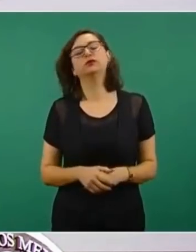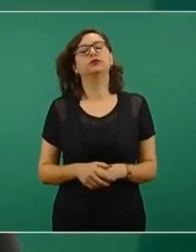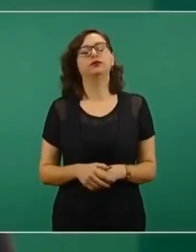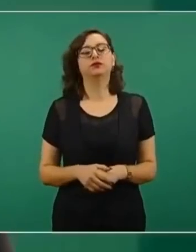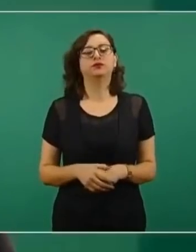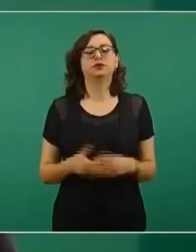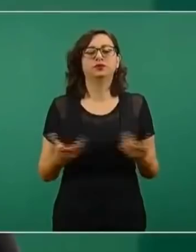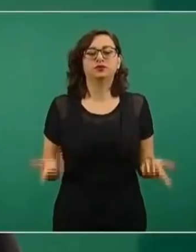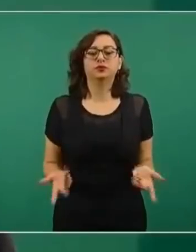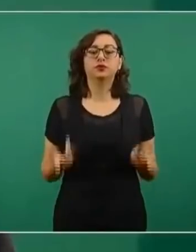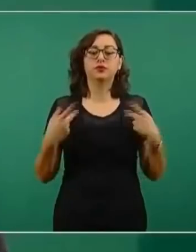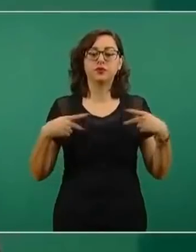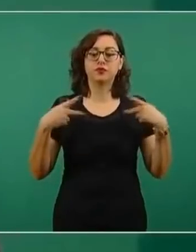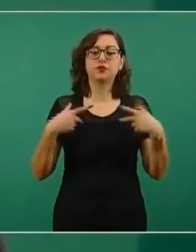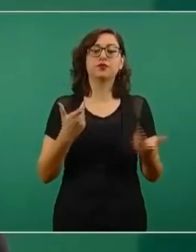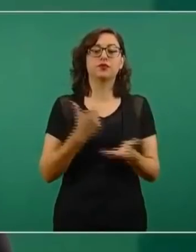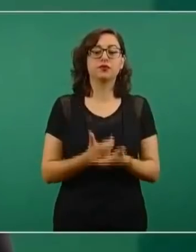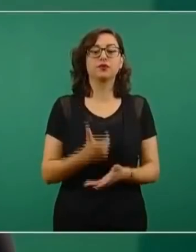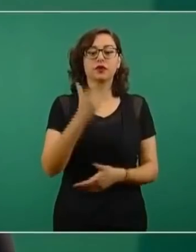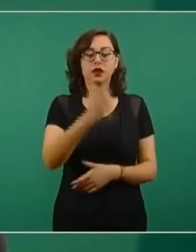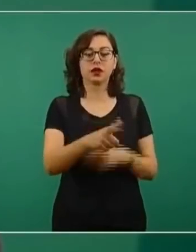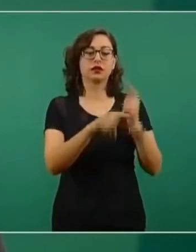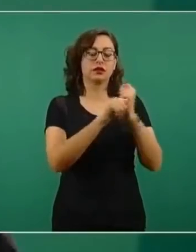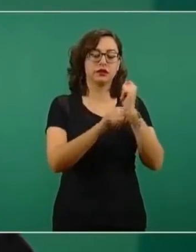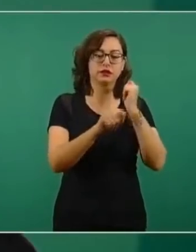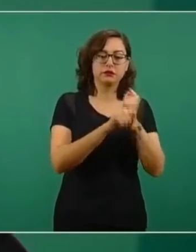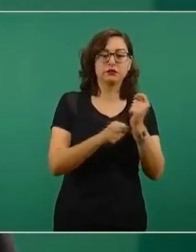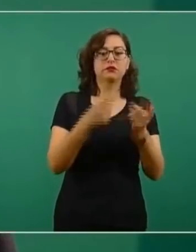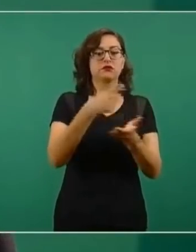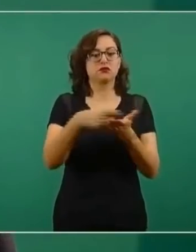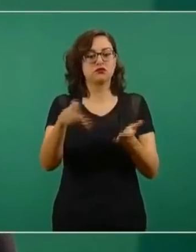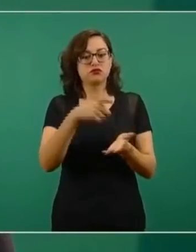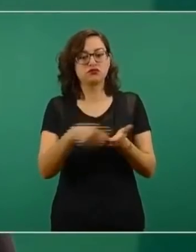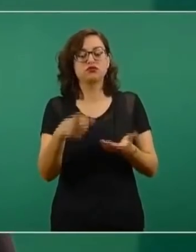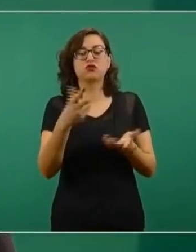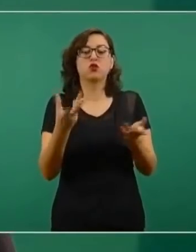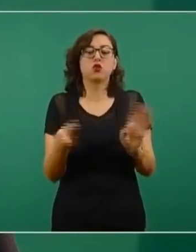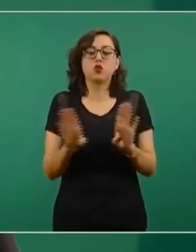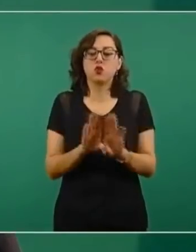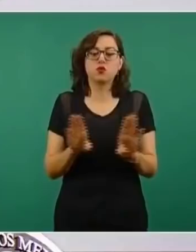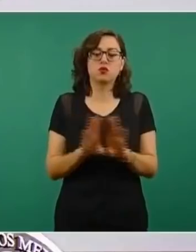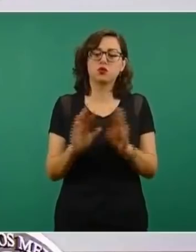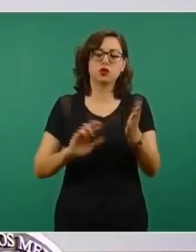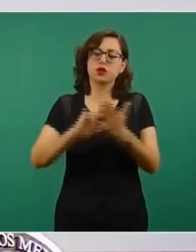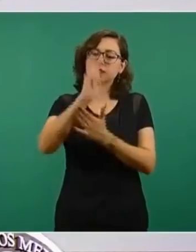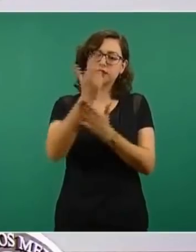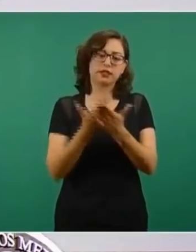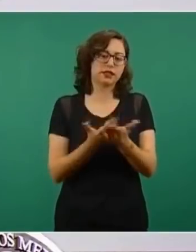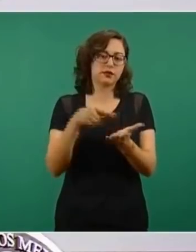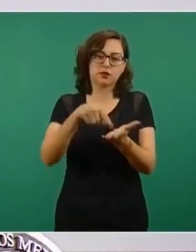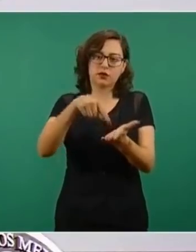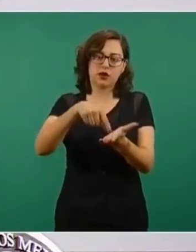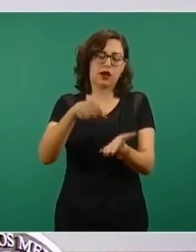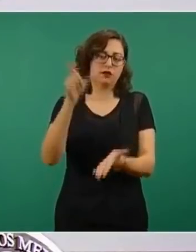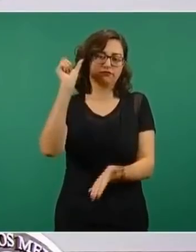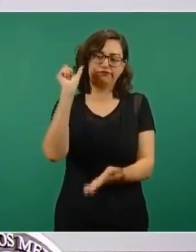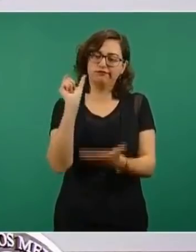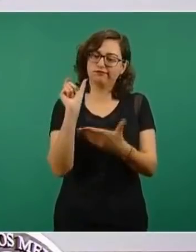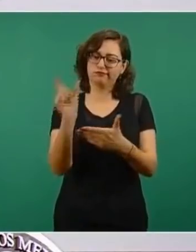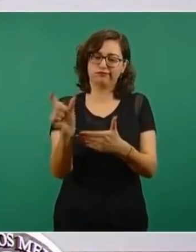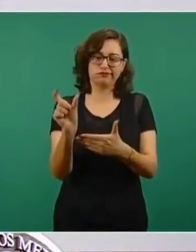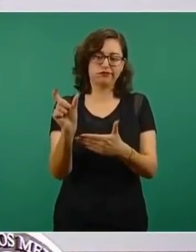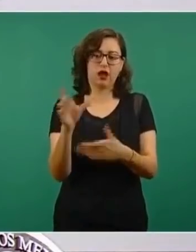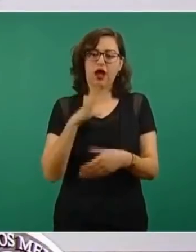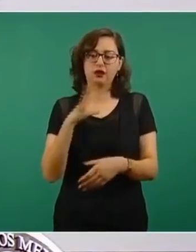mismo sobre la compra, transporte, distribución y consumo de sus cargas es a través de un recibo de energía eléctrica. El recibo